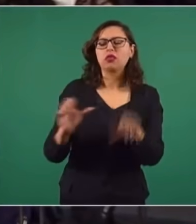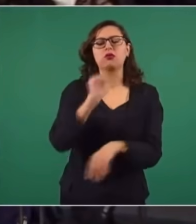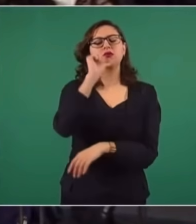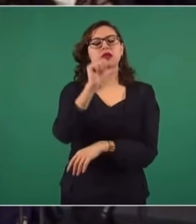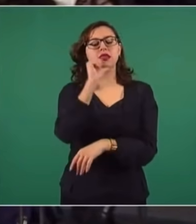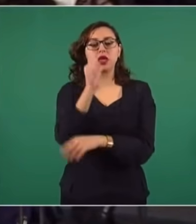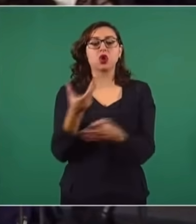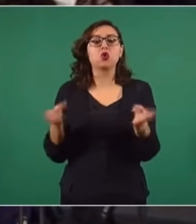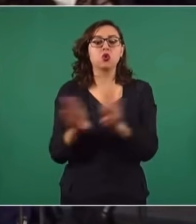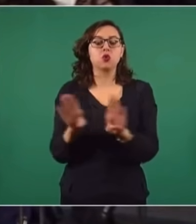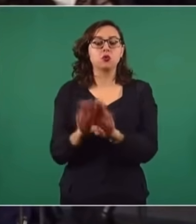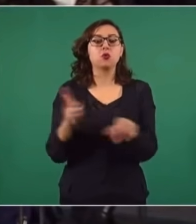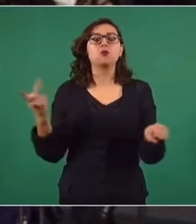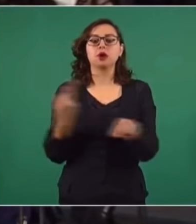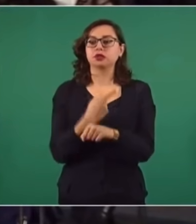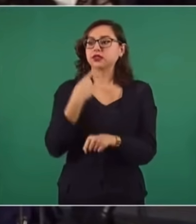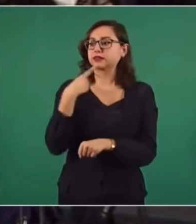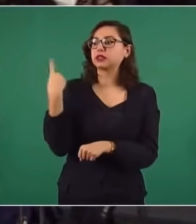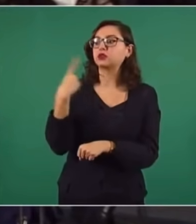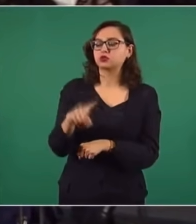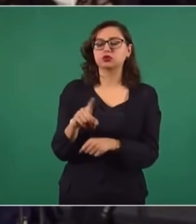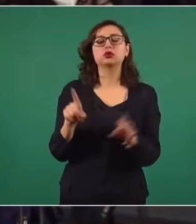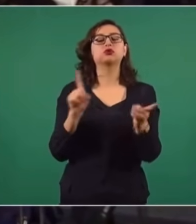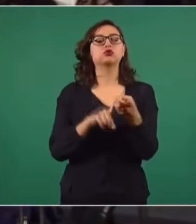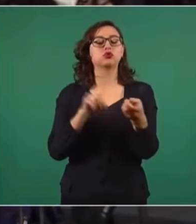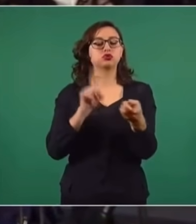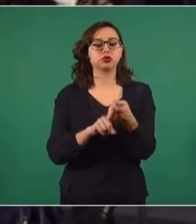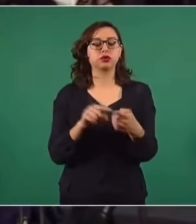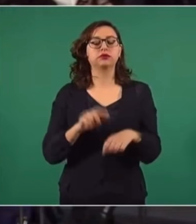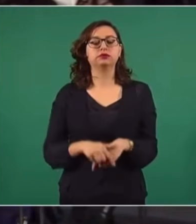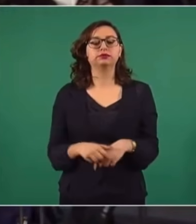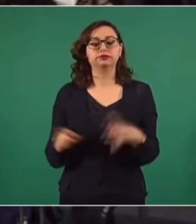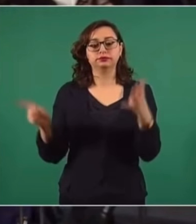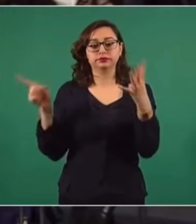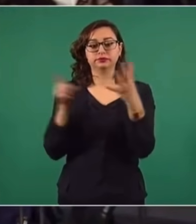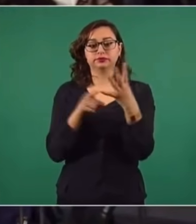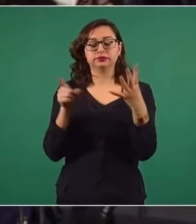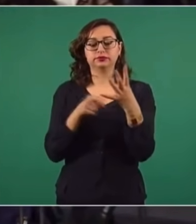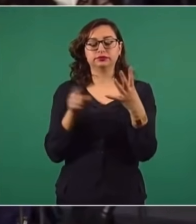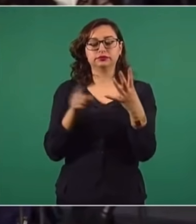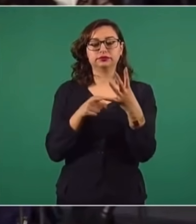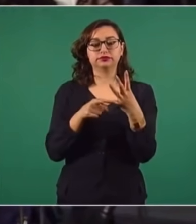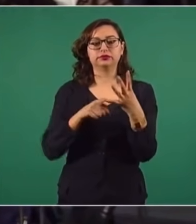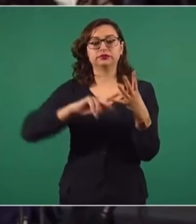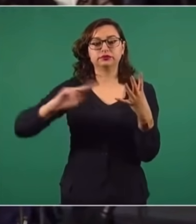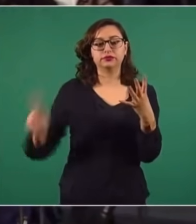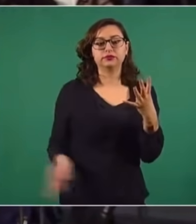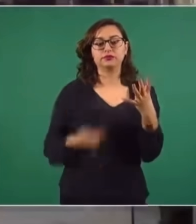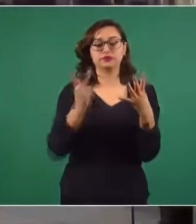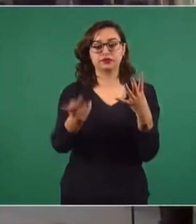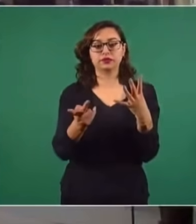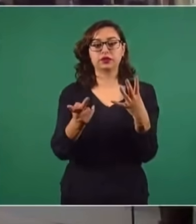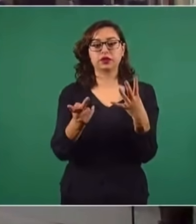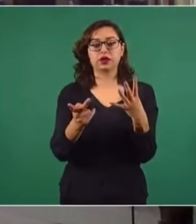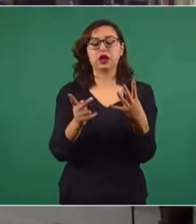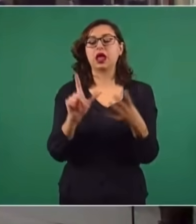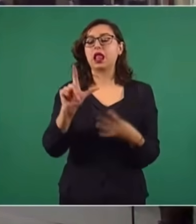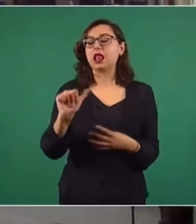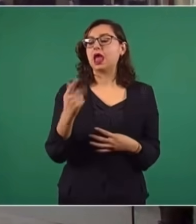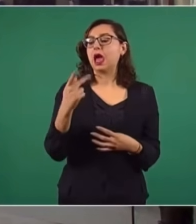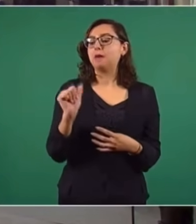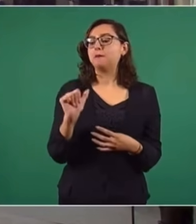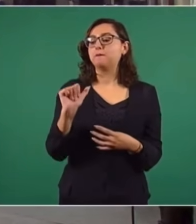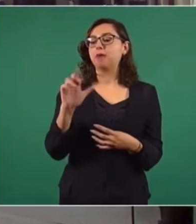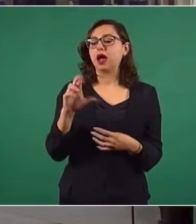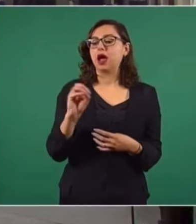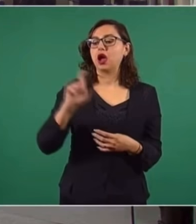¿A dónde tienen que dirigirse para denunciar esto? Y también quiero preguntarle al doctor Gatell, ¿la paroxetina la